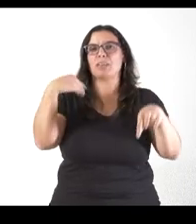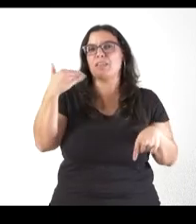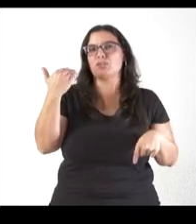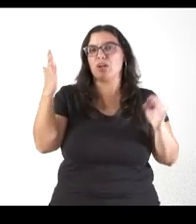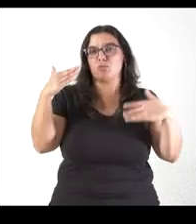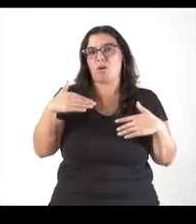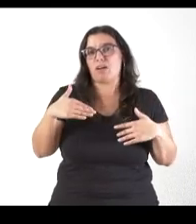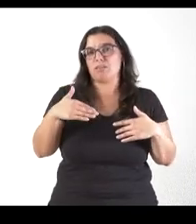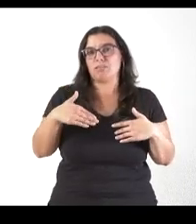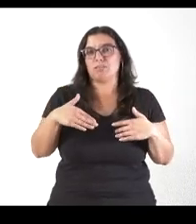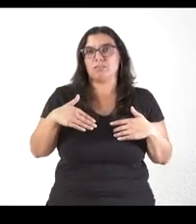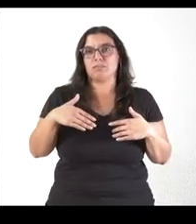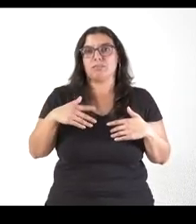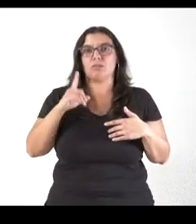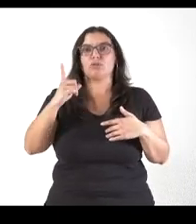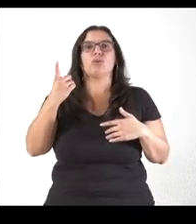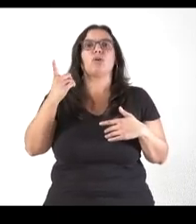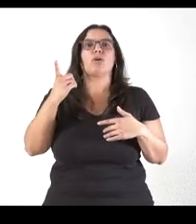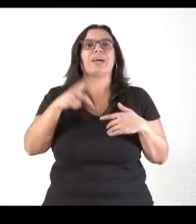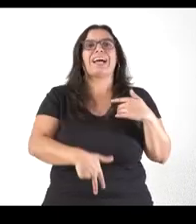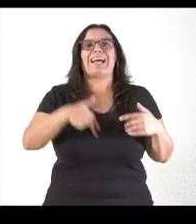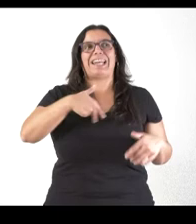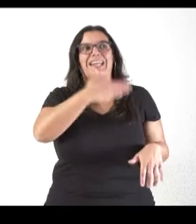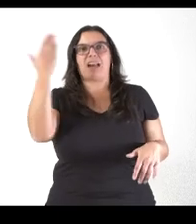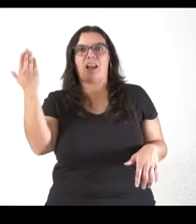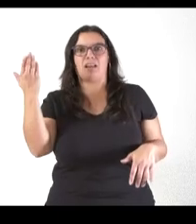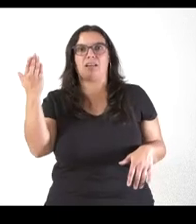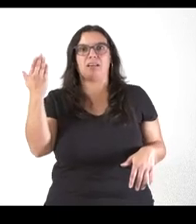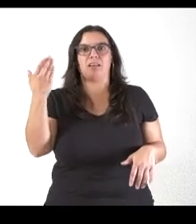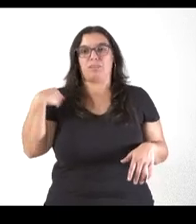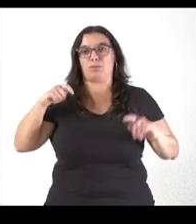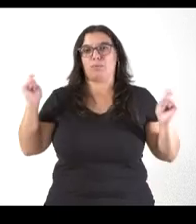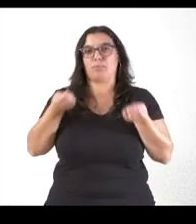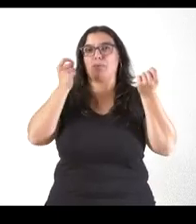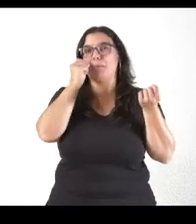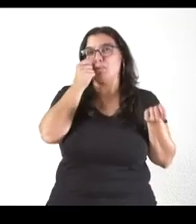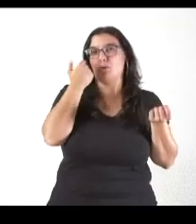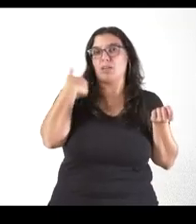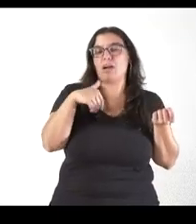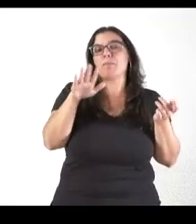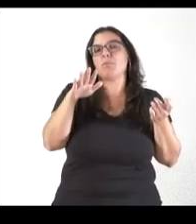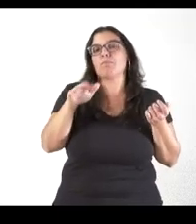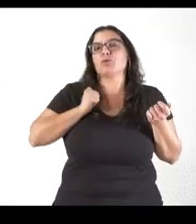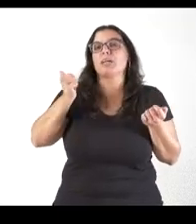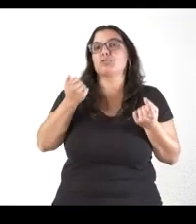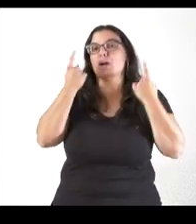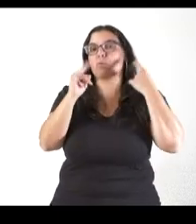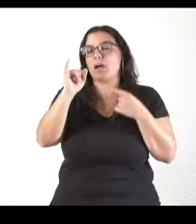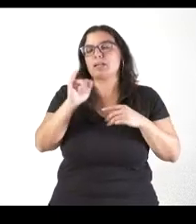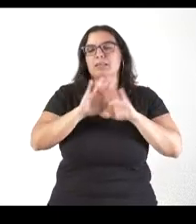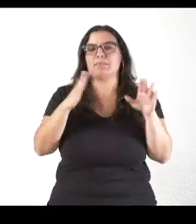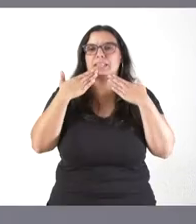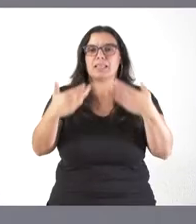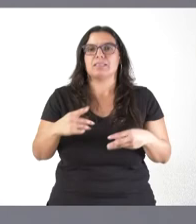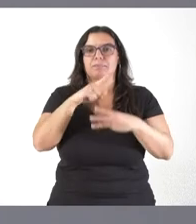medidas de despoblación por ejemplo el presidente mayor a principios de cursos Pero bueno por si llegan Muchas